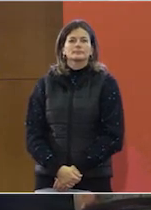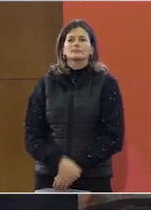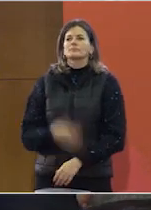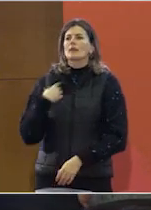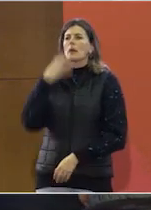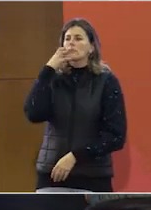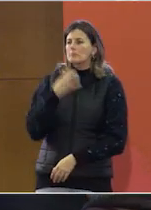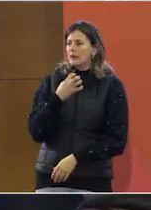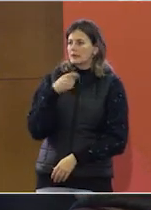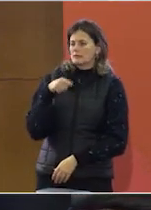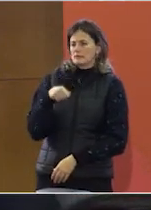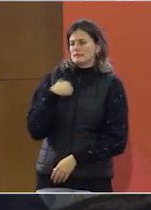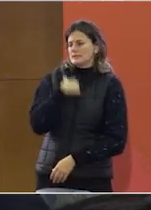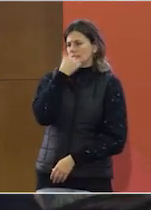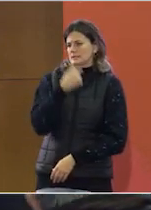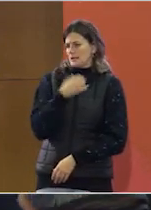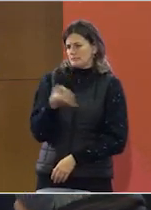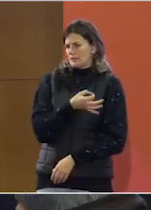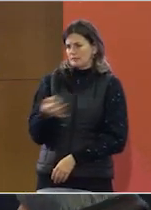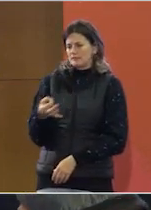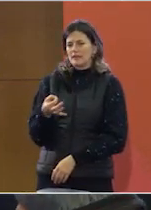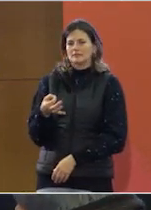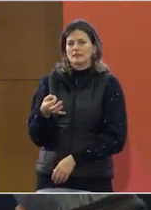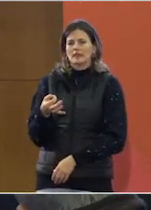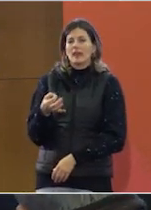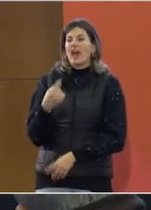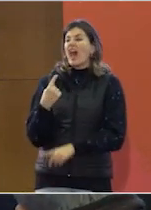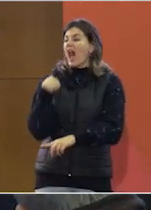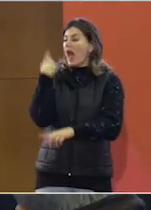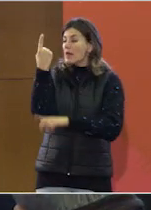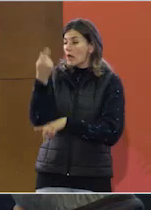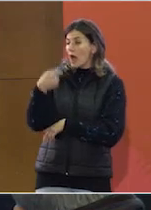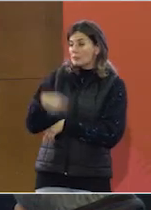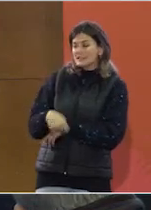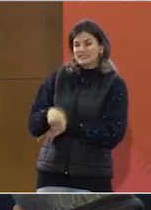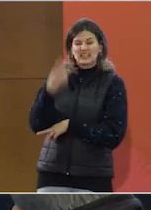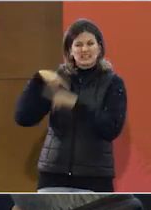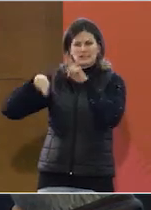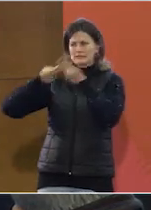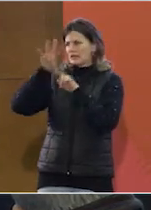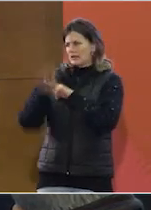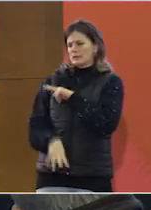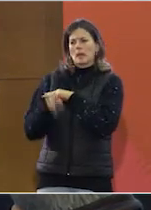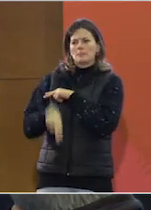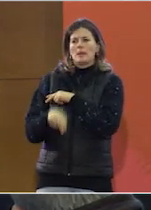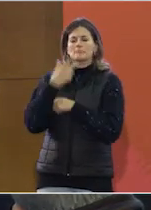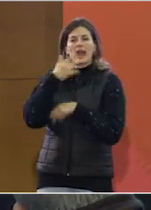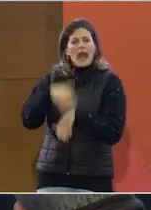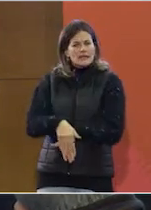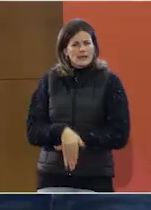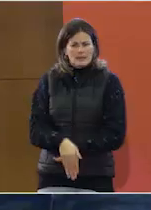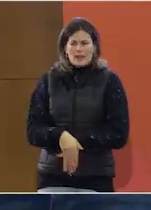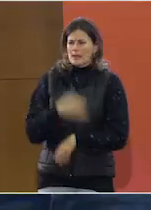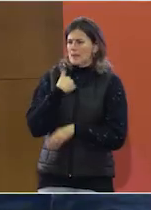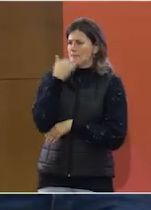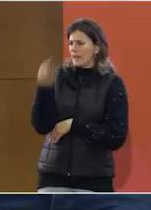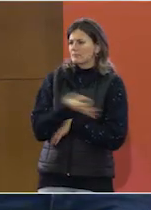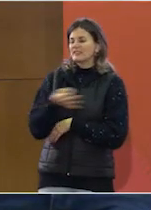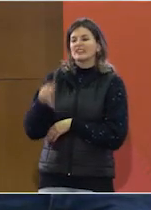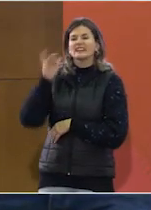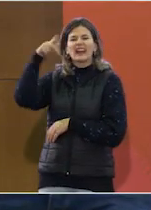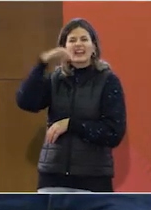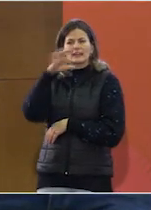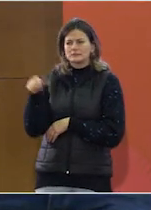Mariano Rajoy sabe perfectamente que Albiol nunca será presidente de la Generalitat. Albert Rivera sabe perfectamente que